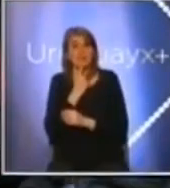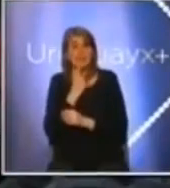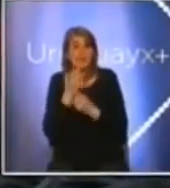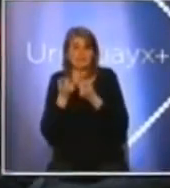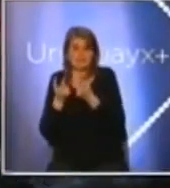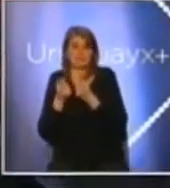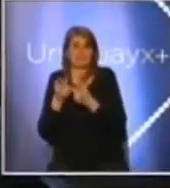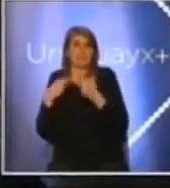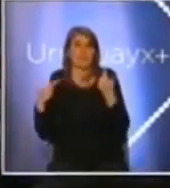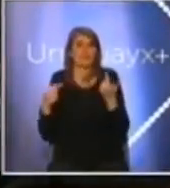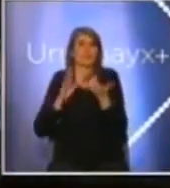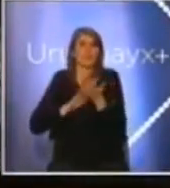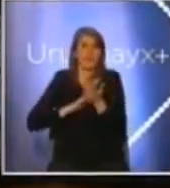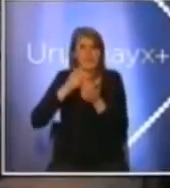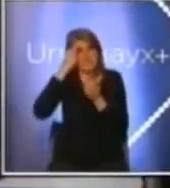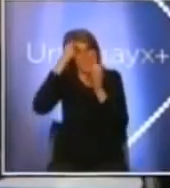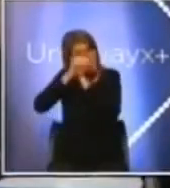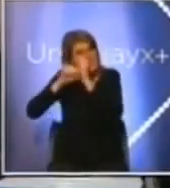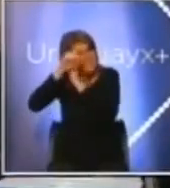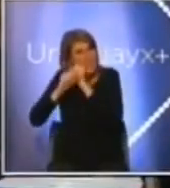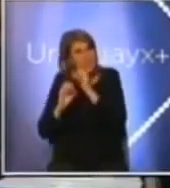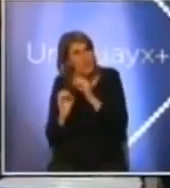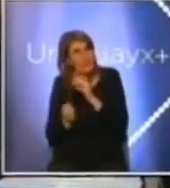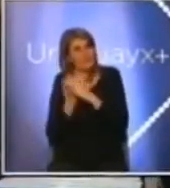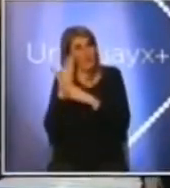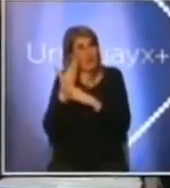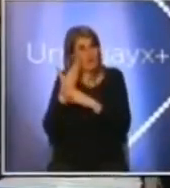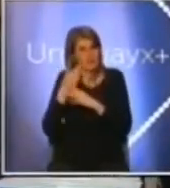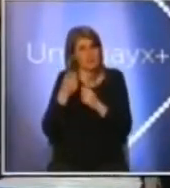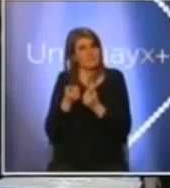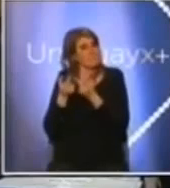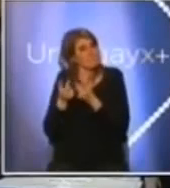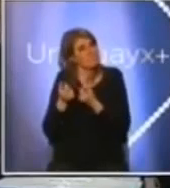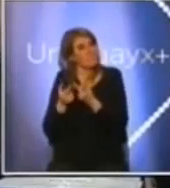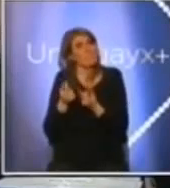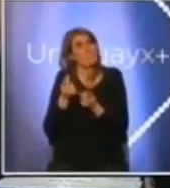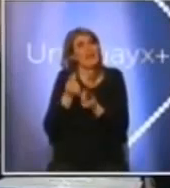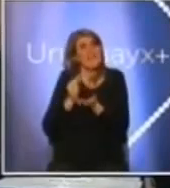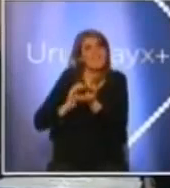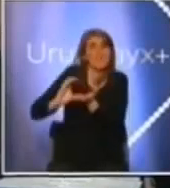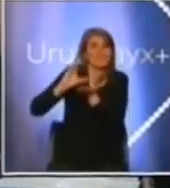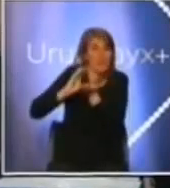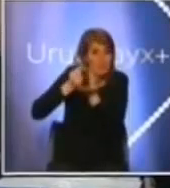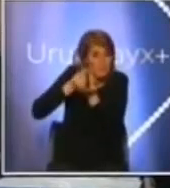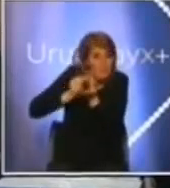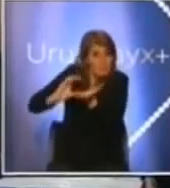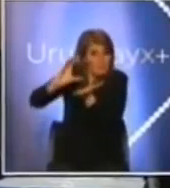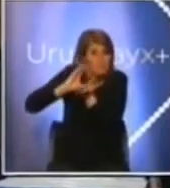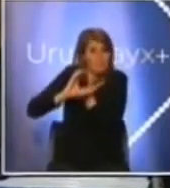aplicados a la ciencia, tecnología e innovación con el régimen de promoción de inversiones y con las políticas